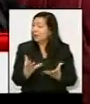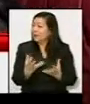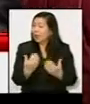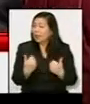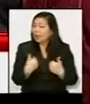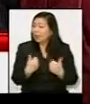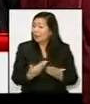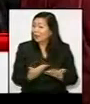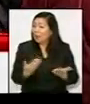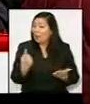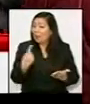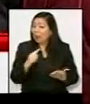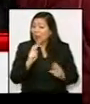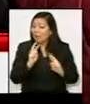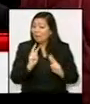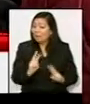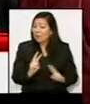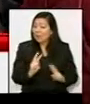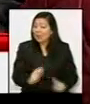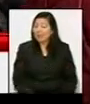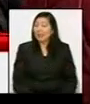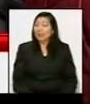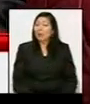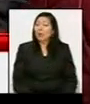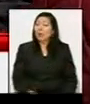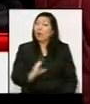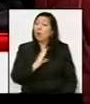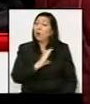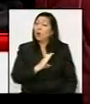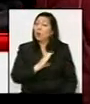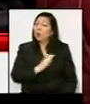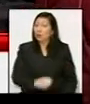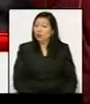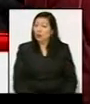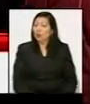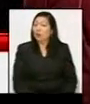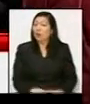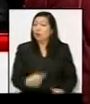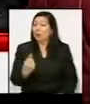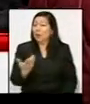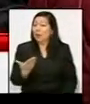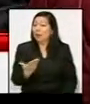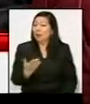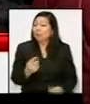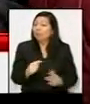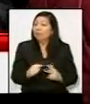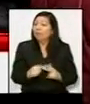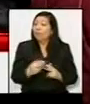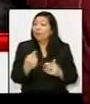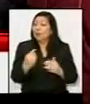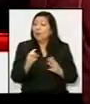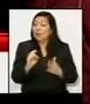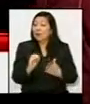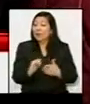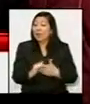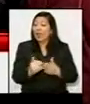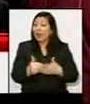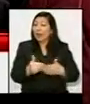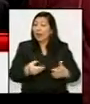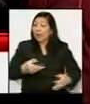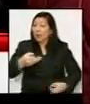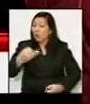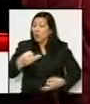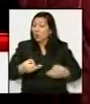herramientas para determinar los hechos de una conducta delictiva solamente tiene indicios por eso es que el antejuicio